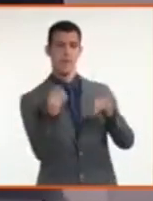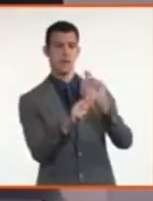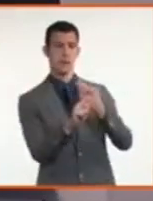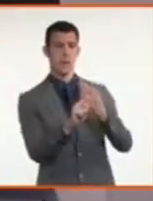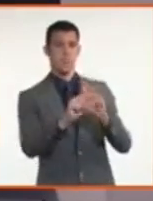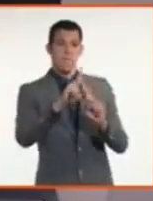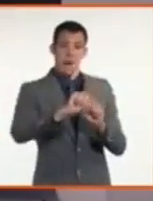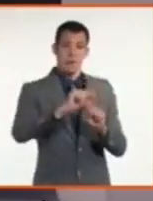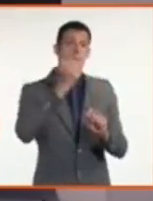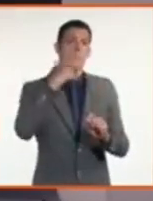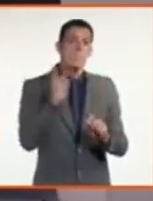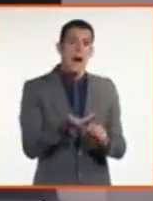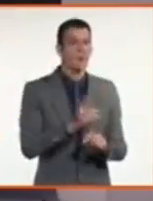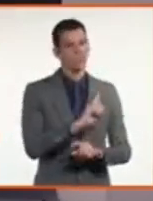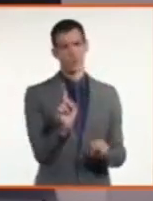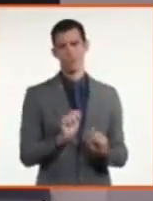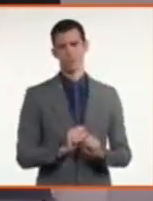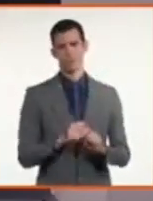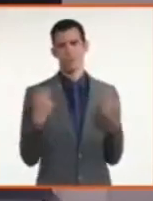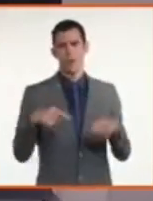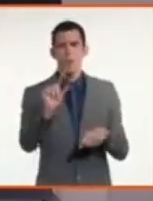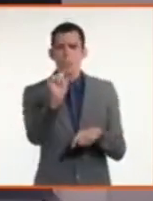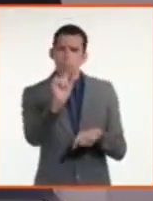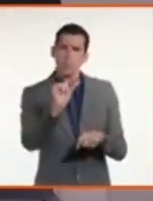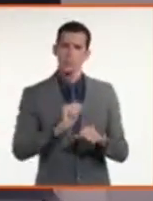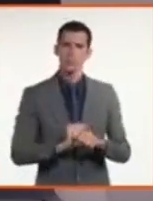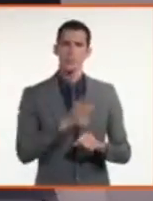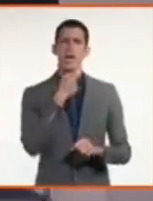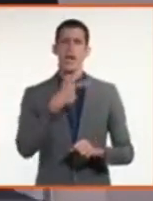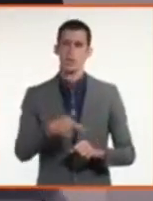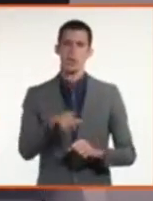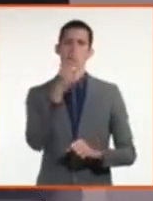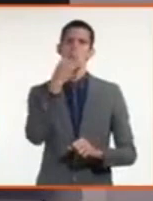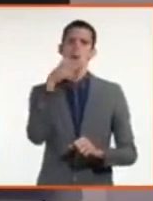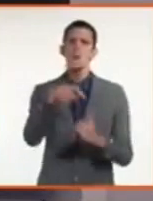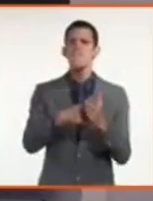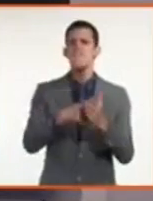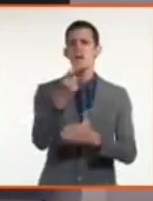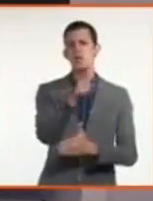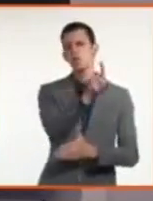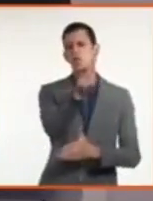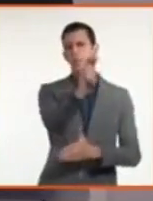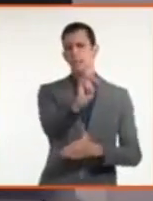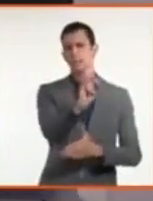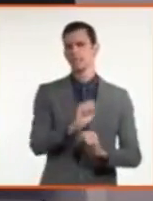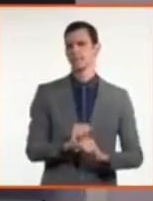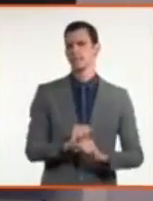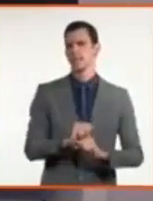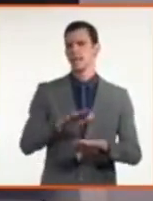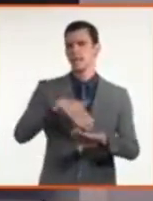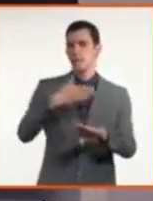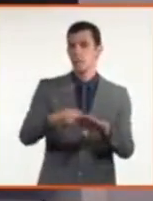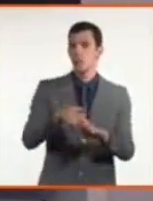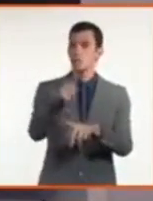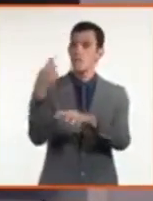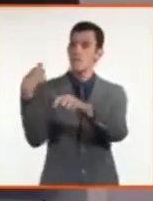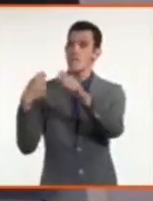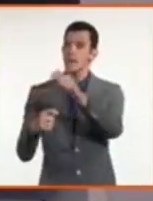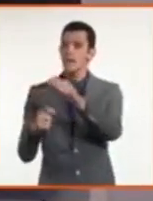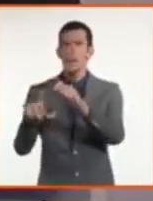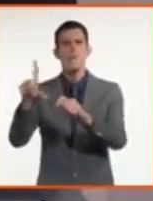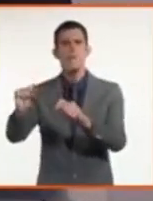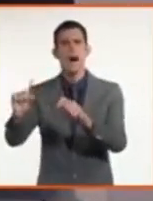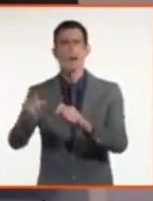puedes dejar el tipo de cambio de la compra en claro en 120 y bajar el tipo cambio de la venta tienes que bajar el tipo de cambio de la compra y tienes que tomar en cuenta los incentivos que